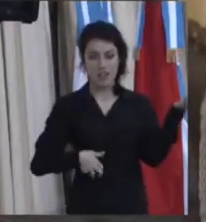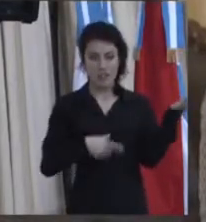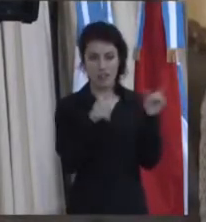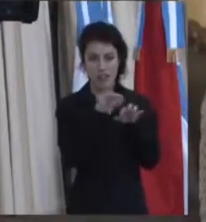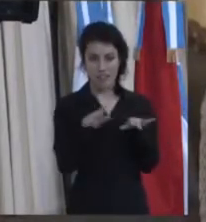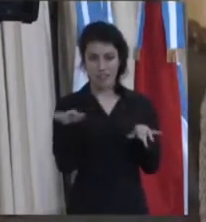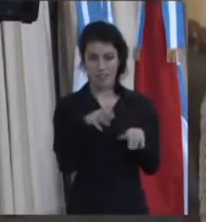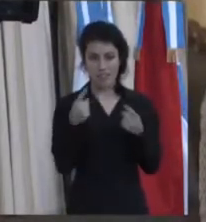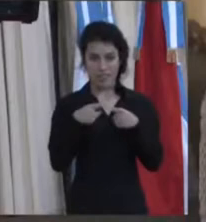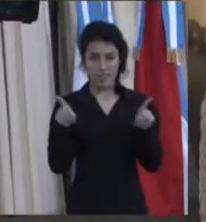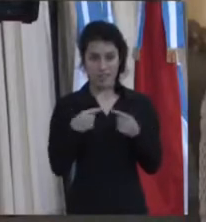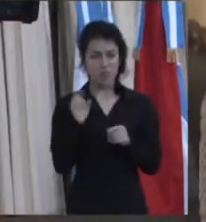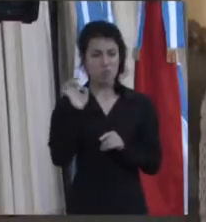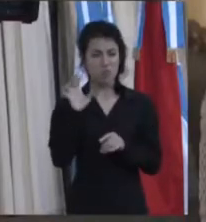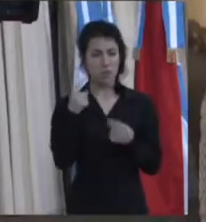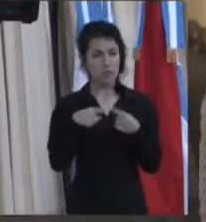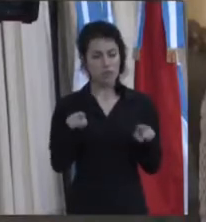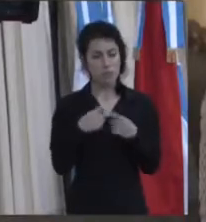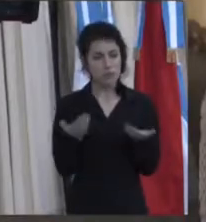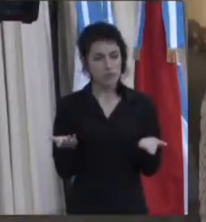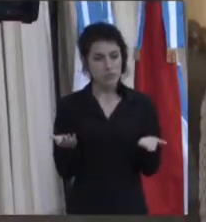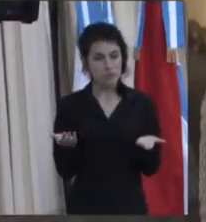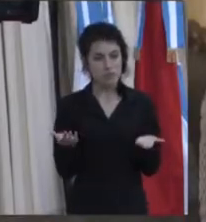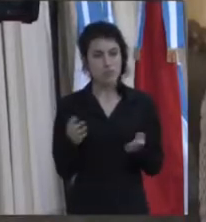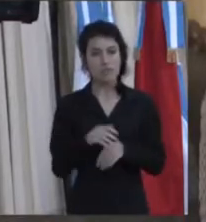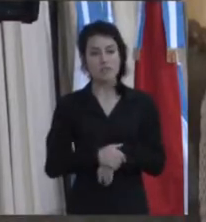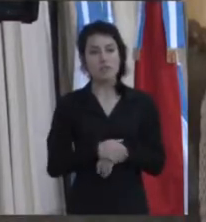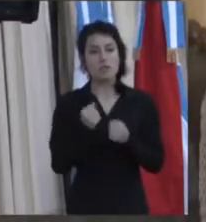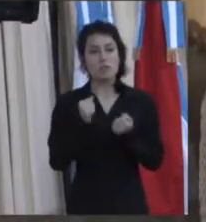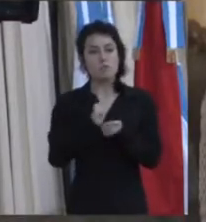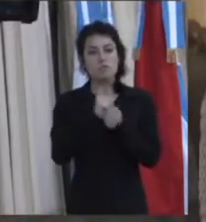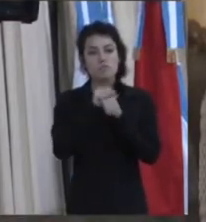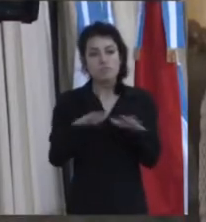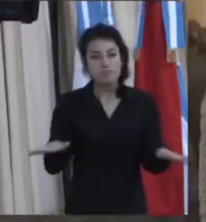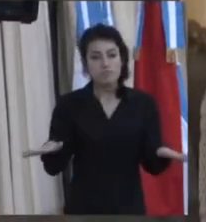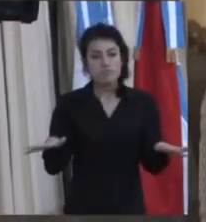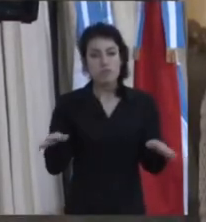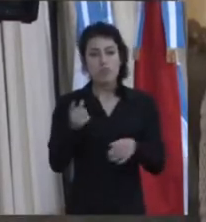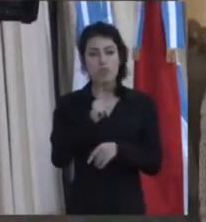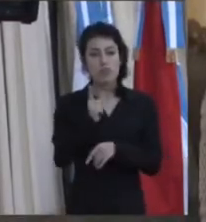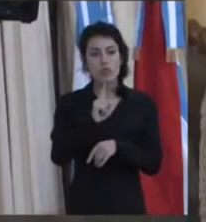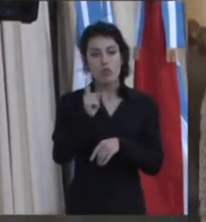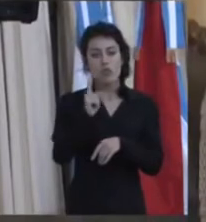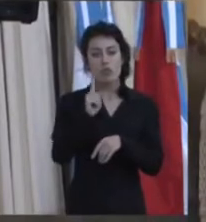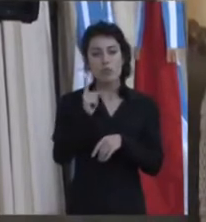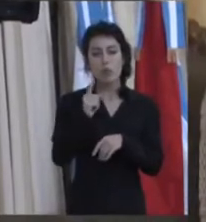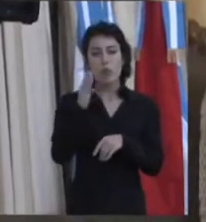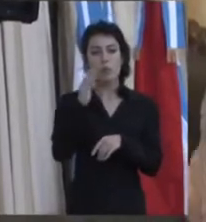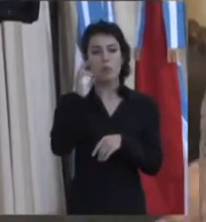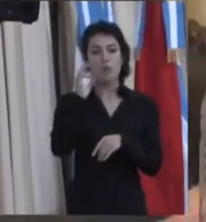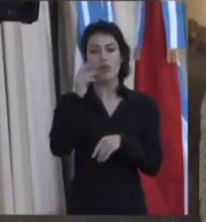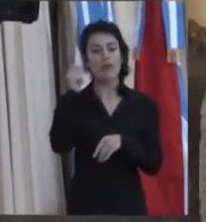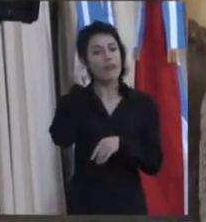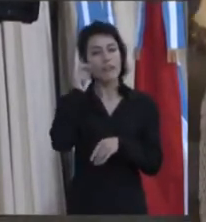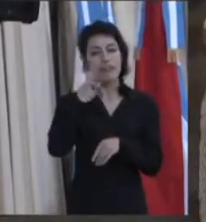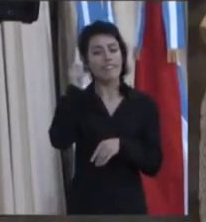solamente música. En fin, no se había publicado Don Segundo Sombra, ni Fervor de Buenos Aires de Borges había dado a